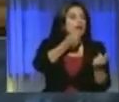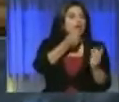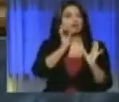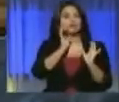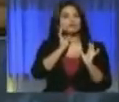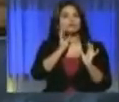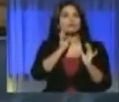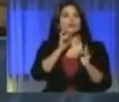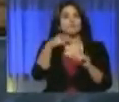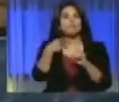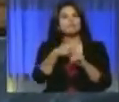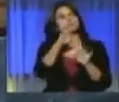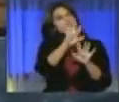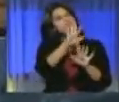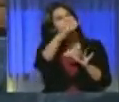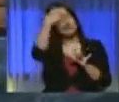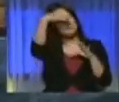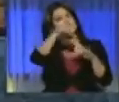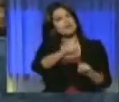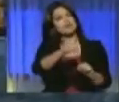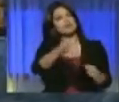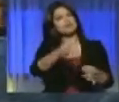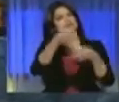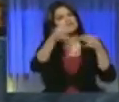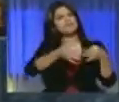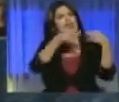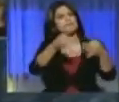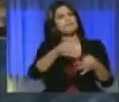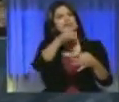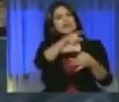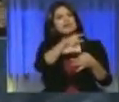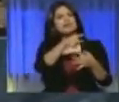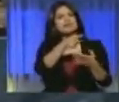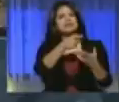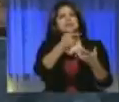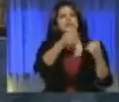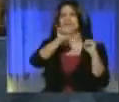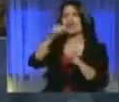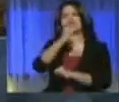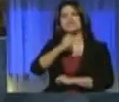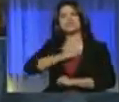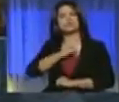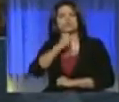del imperialismo frente a los pueblos del mundo.